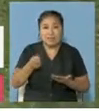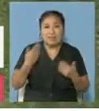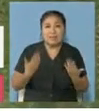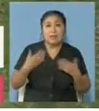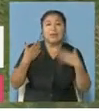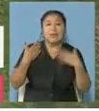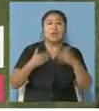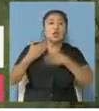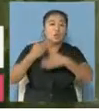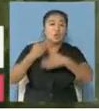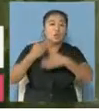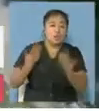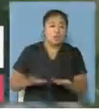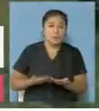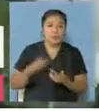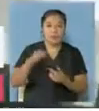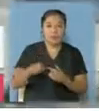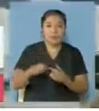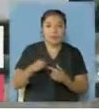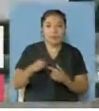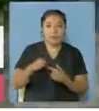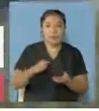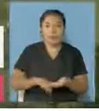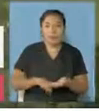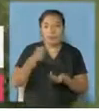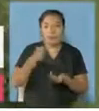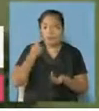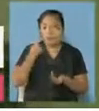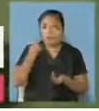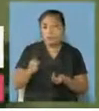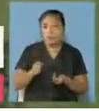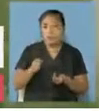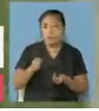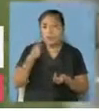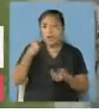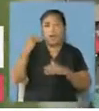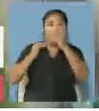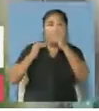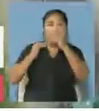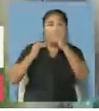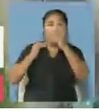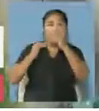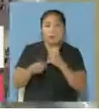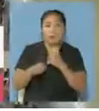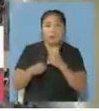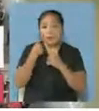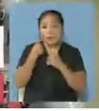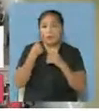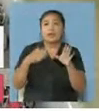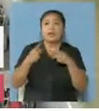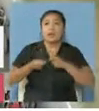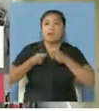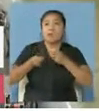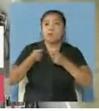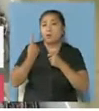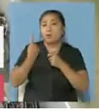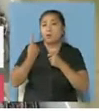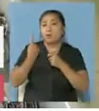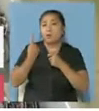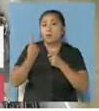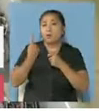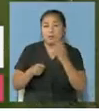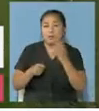las funciones que necesita. Pero castigar o limitar la capacidad de inversión del sector productivo pujante como es